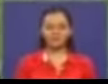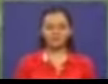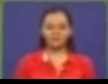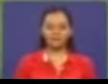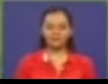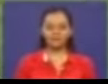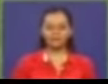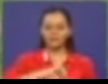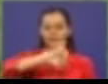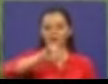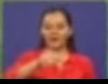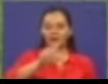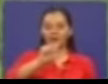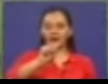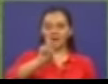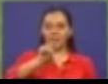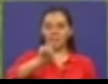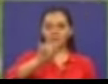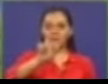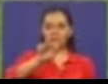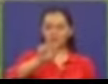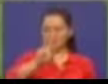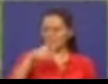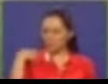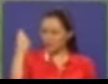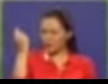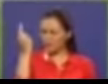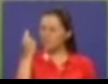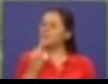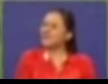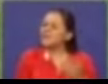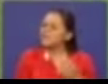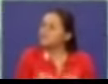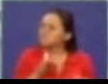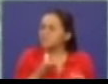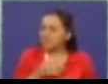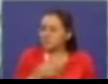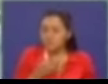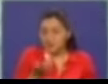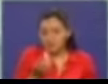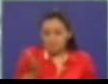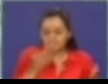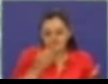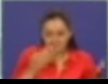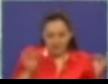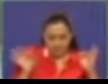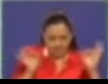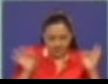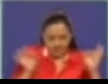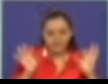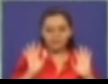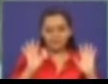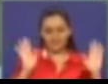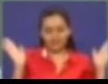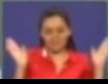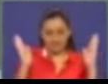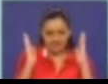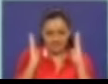Javier, sí. Tú como poeta comprendes un poco mejor esto. A ver, explícanos de mejor manera. Sí, lo de aerofonía sobre todo